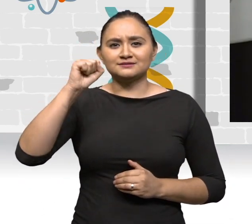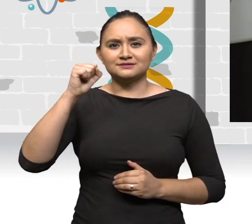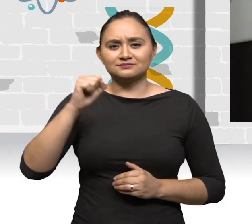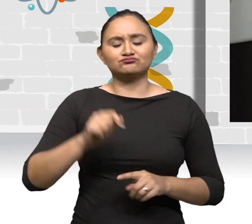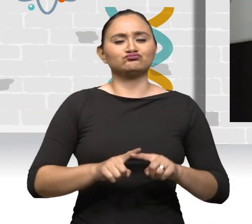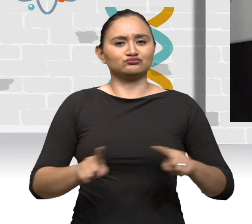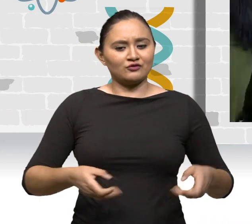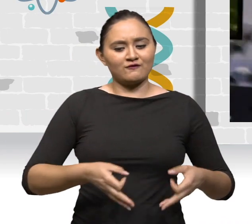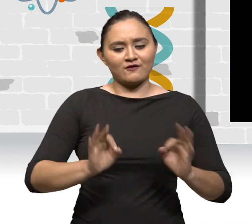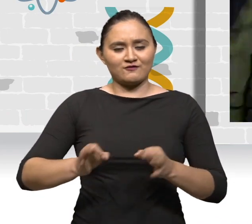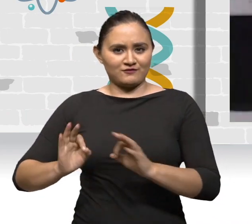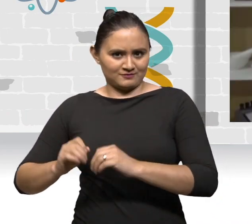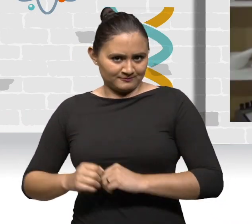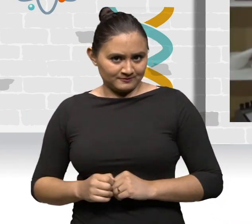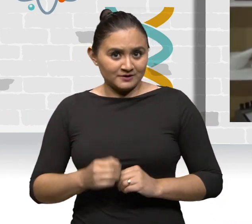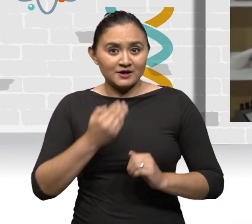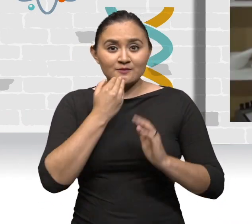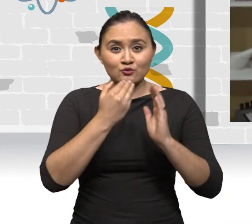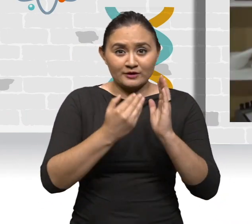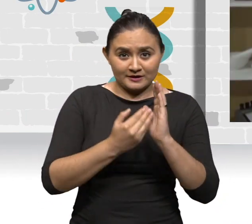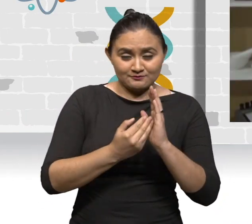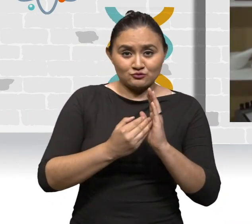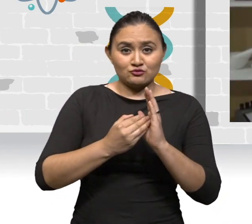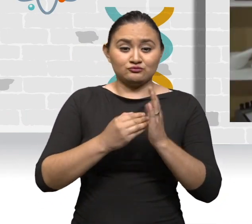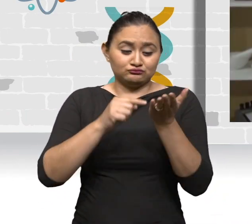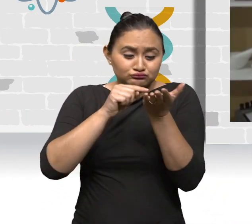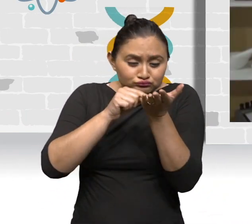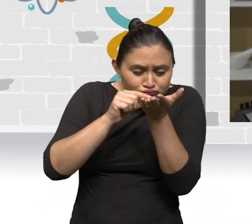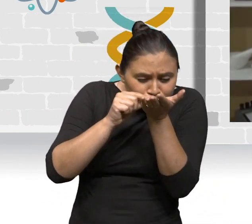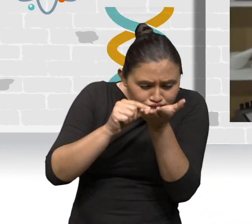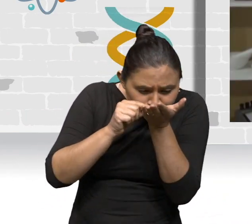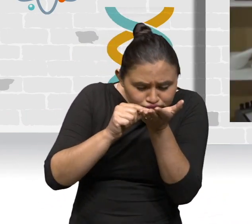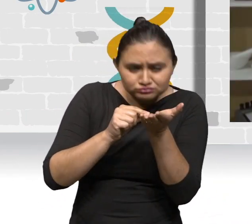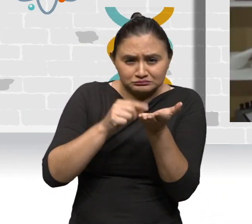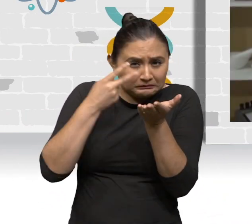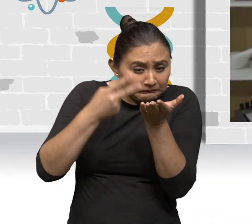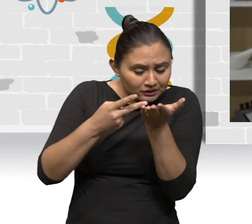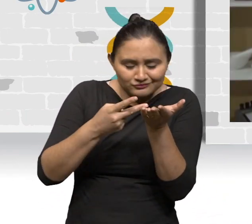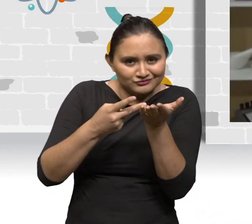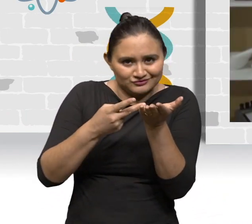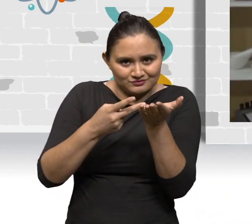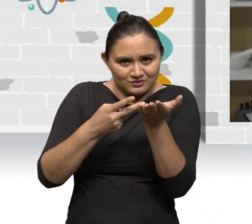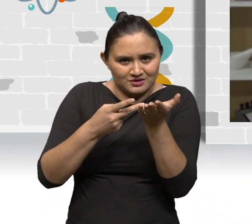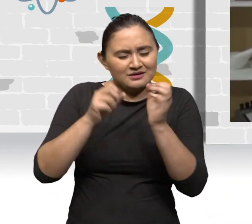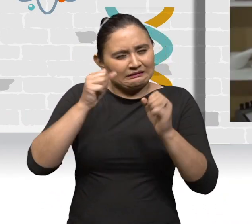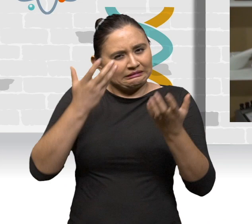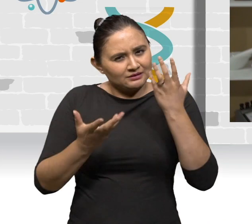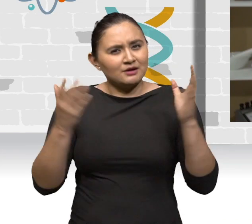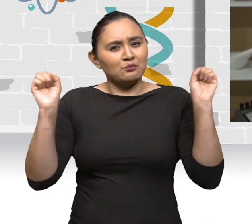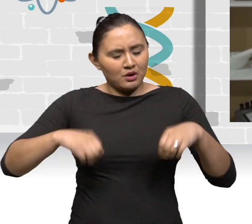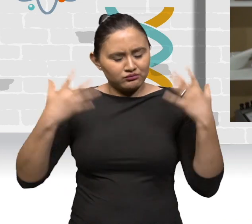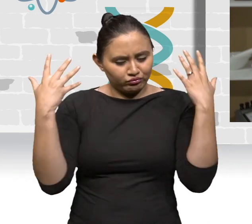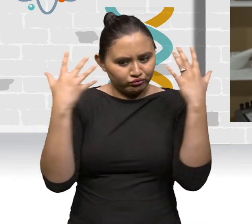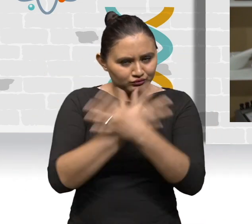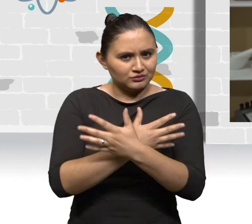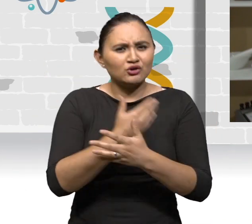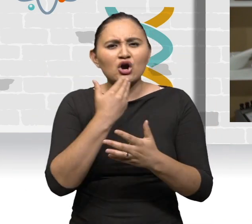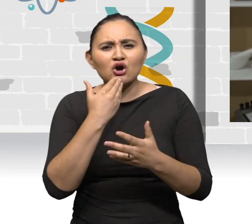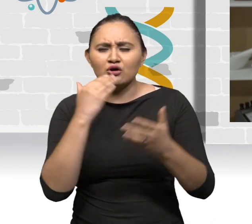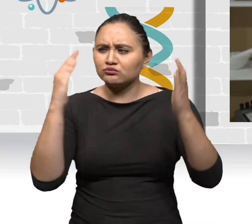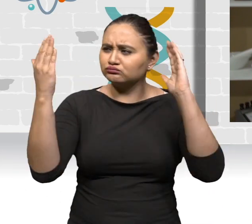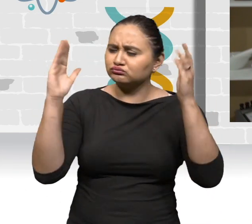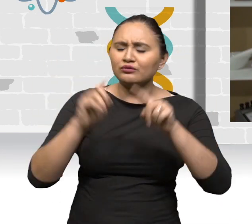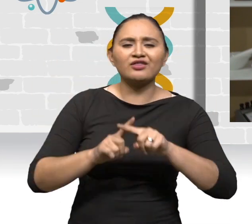y fase dispersora. Como las partículas de los coloides no se pueden distinguir a simple vista, a veces suelen confundirse con las disoluciones.